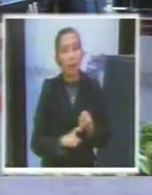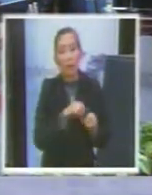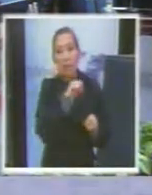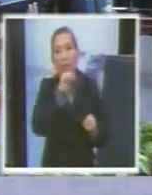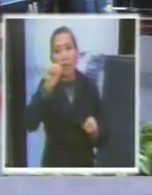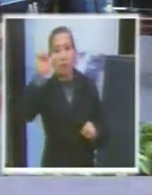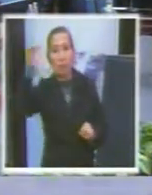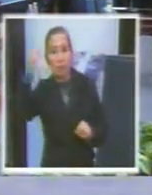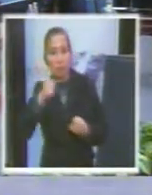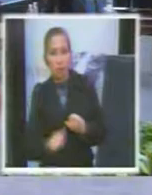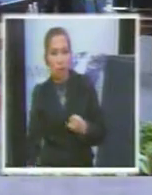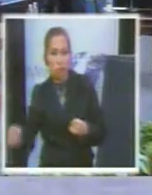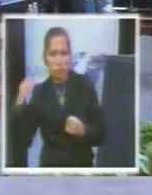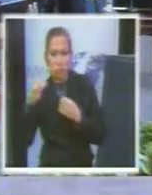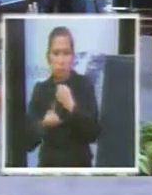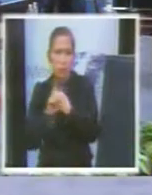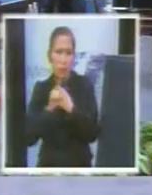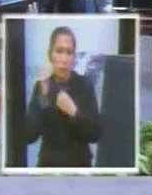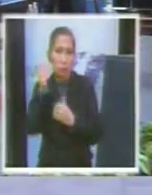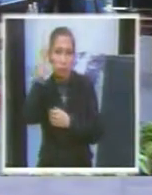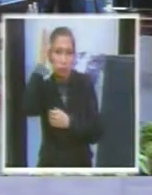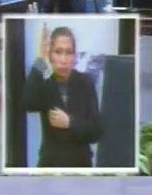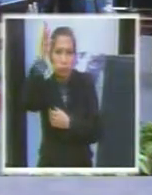hasta otros de los grandes retos que tenemos,